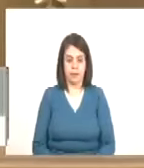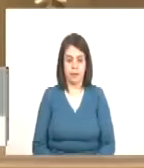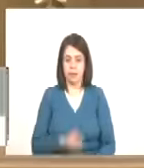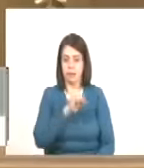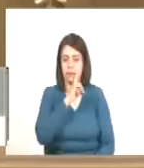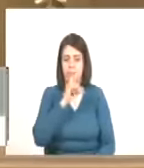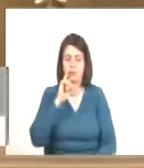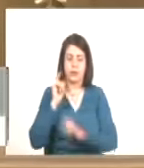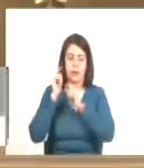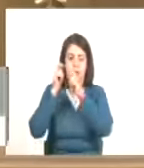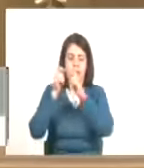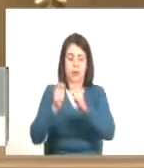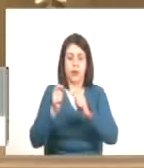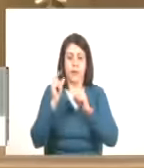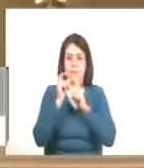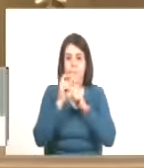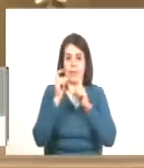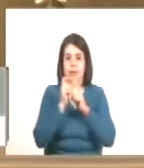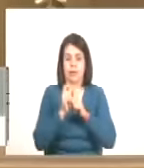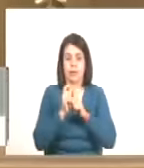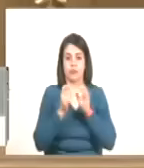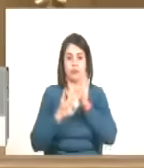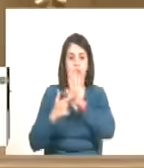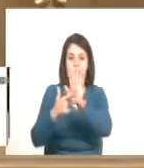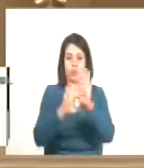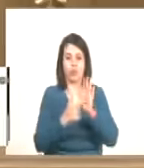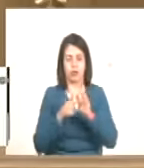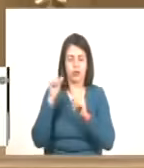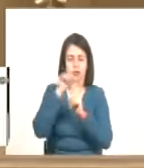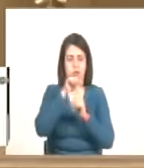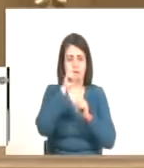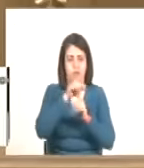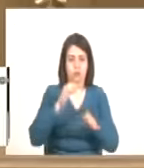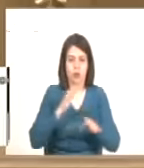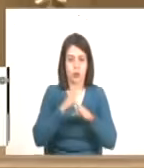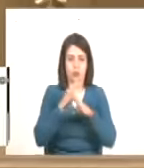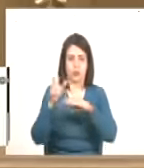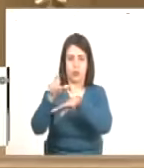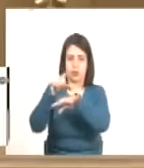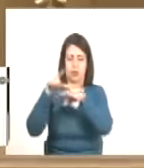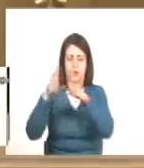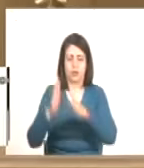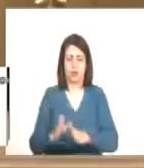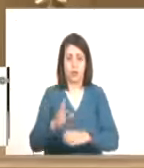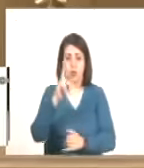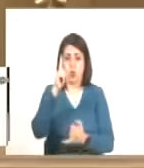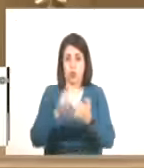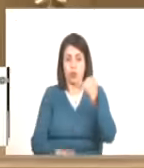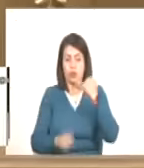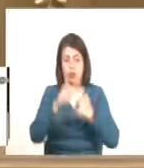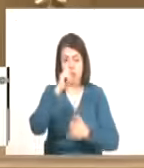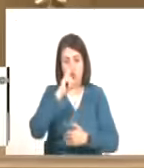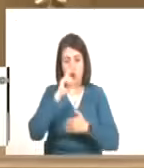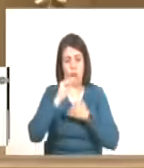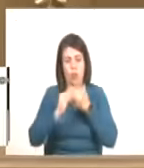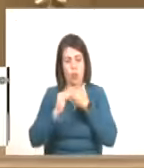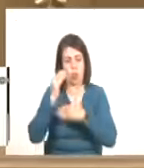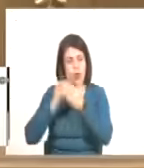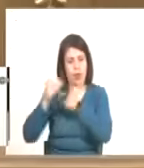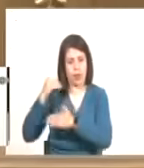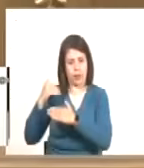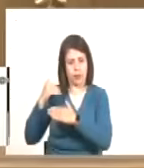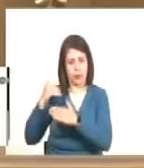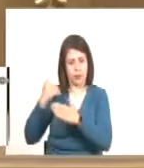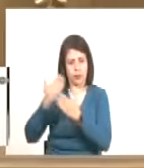nombrar y transmitir unas palabras a uno de los referentes de la lucha antiimperialista de las últimas décadas.